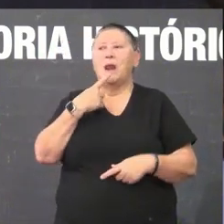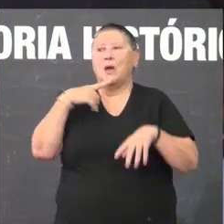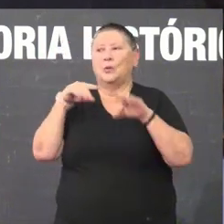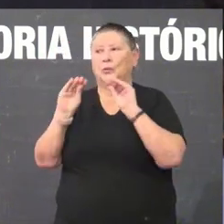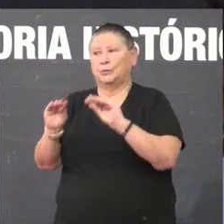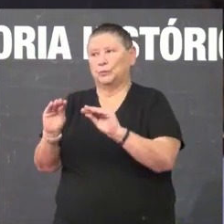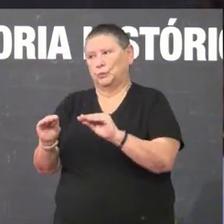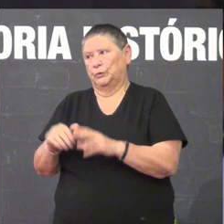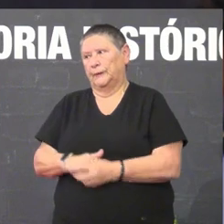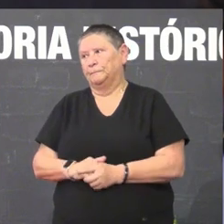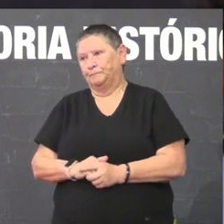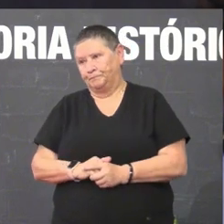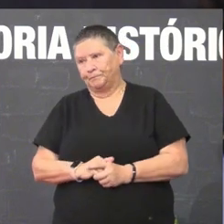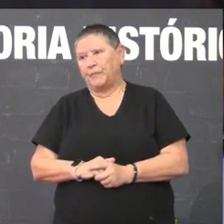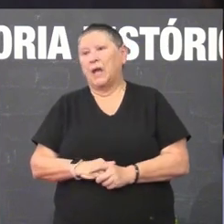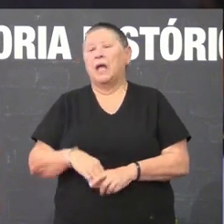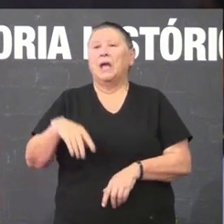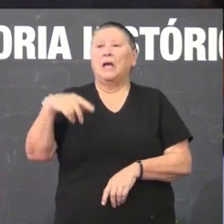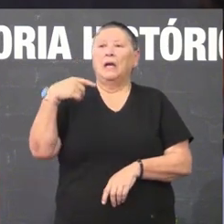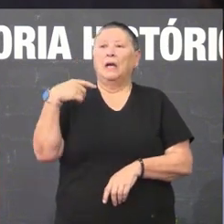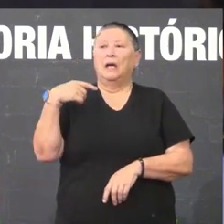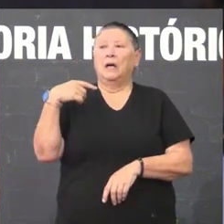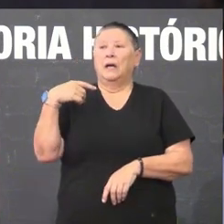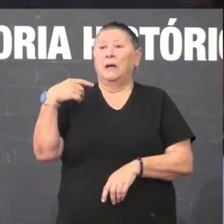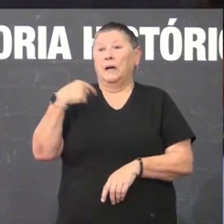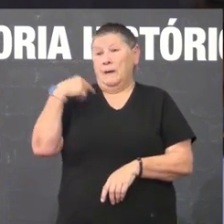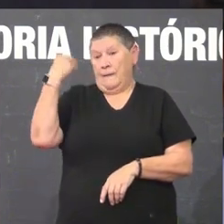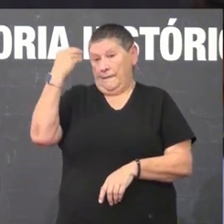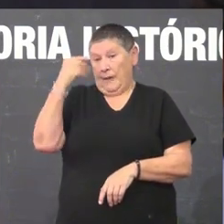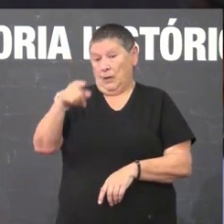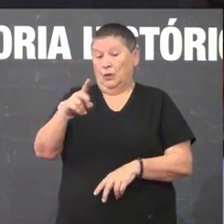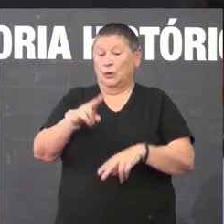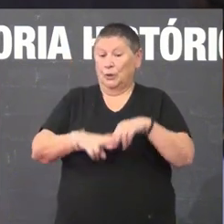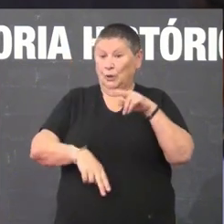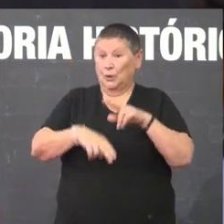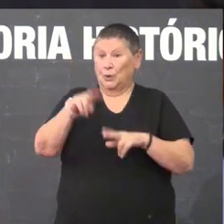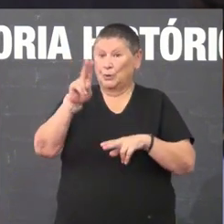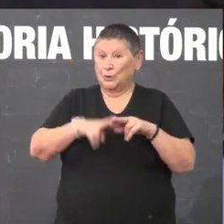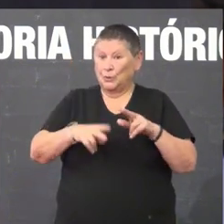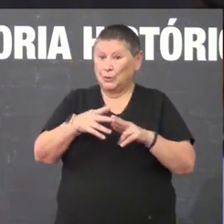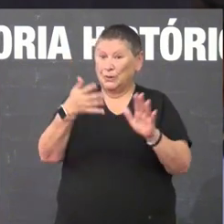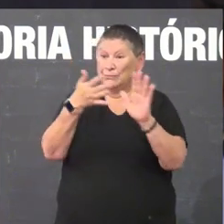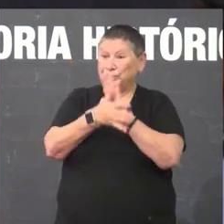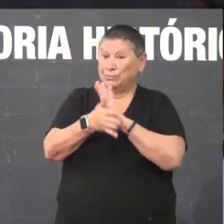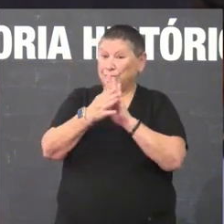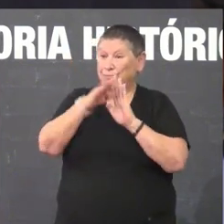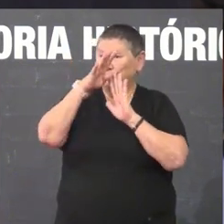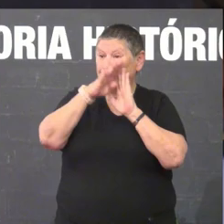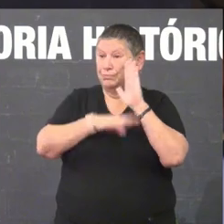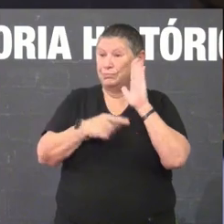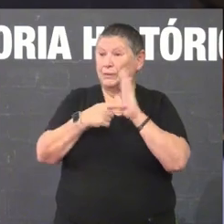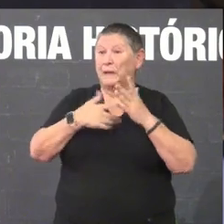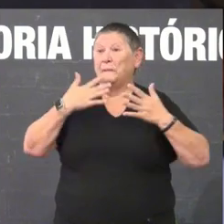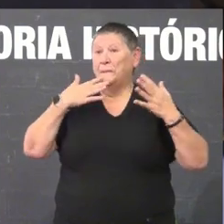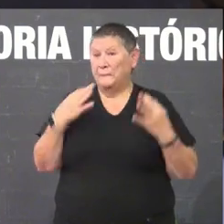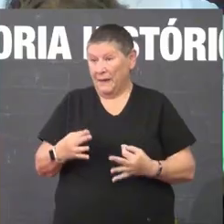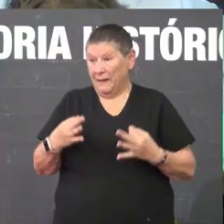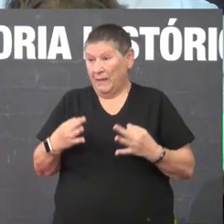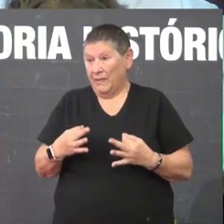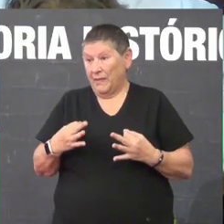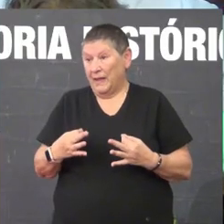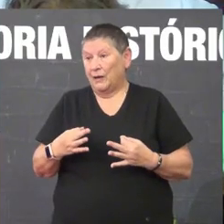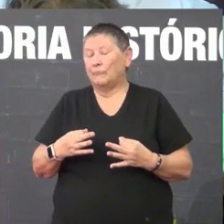yo creo que construir ese relato verdadero sobre sobre lo que ha pasado en este país